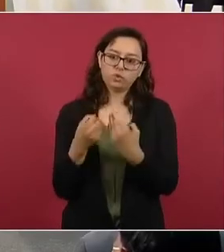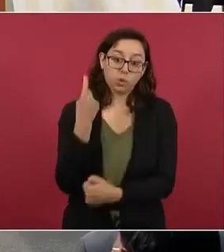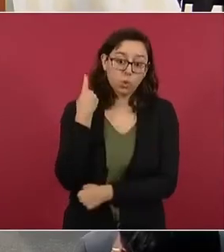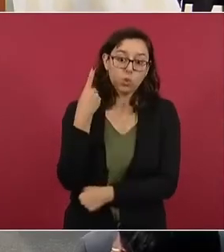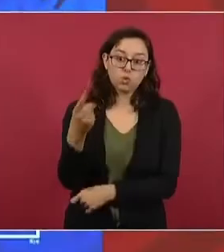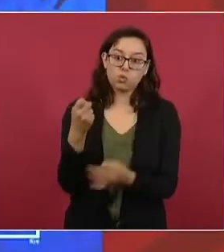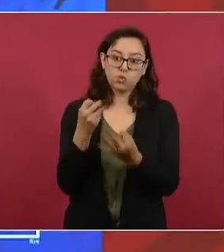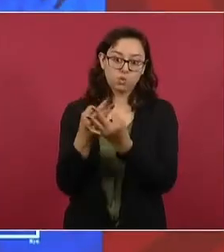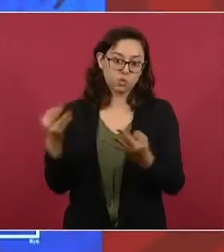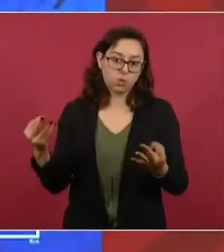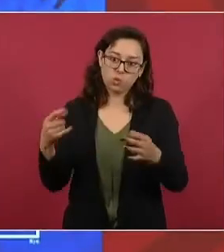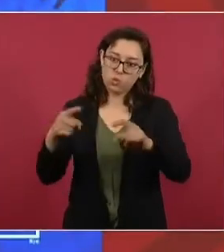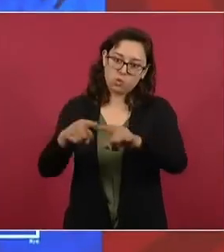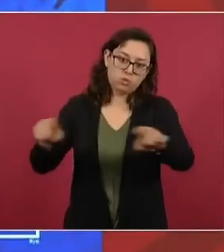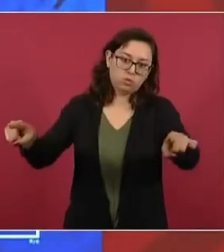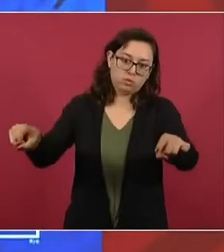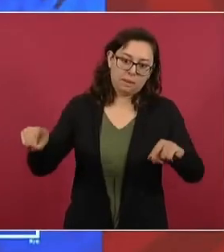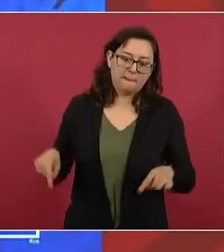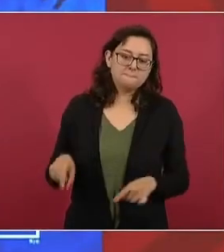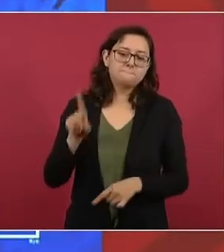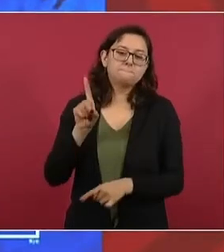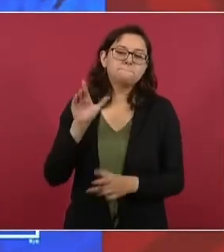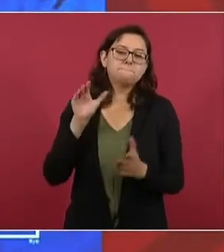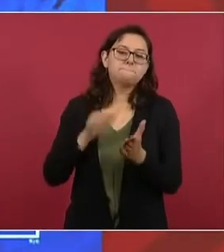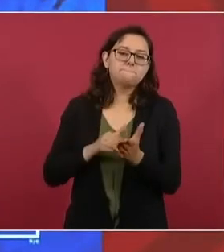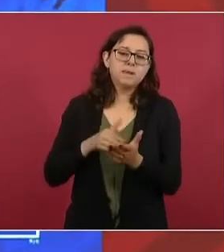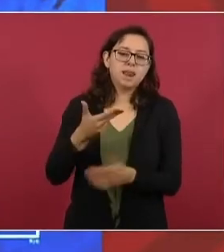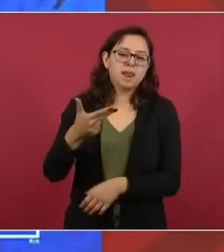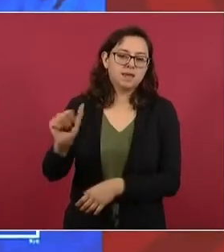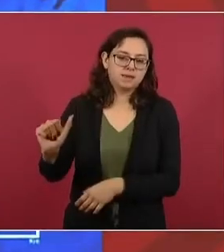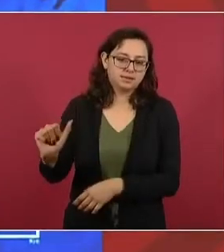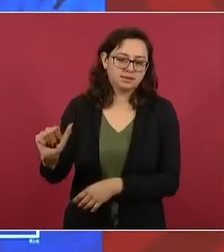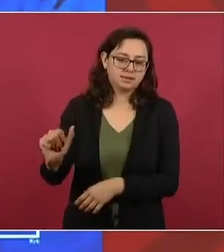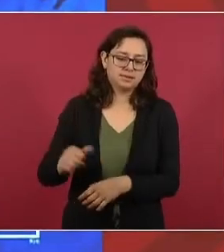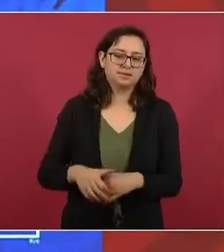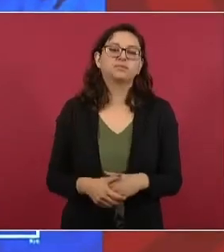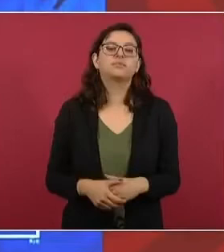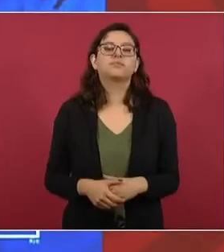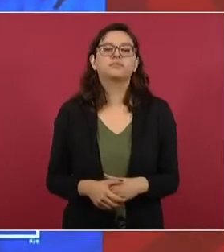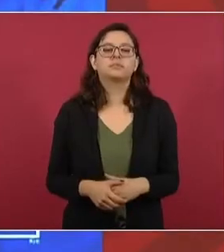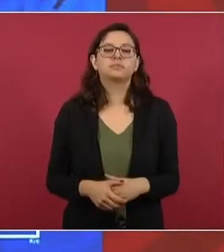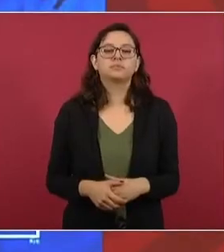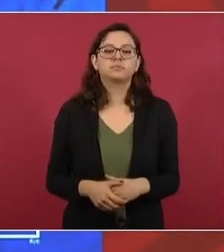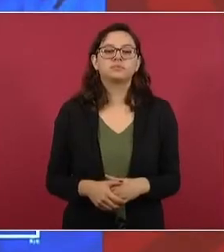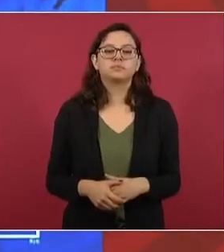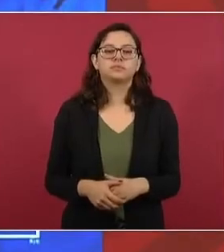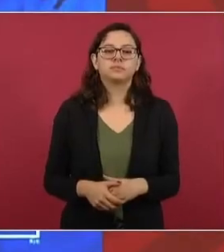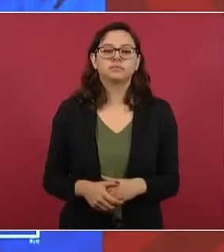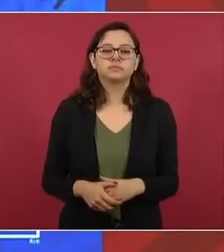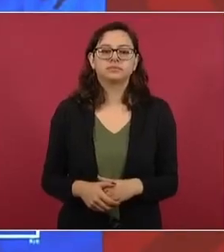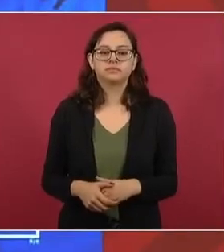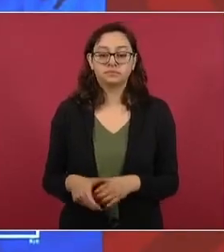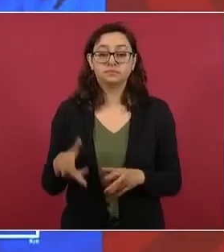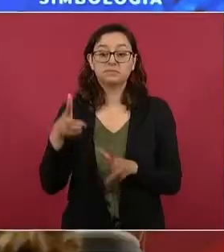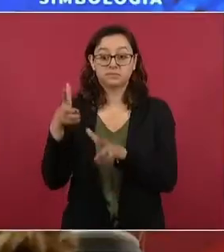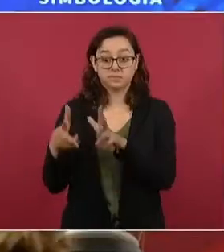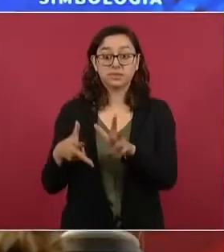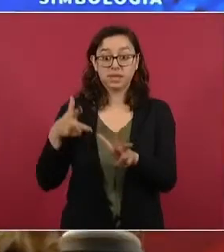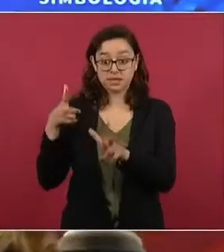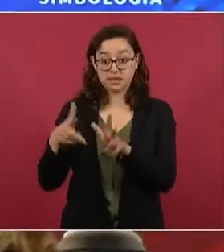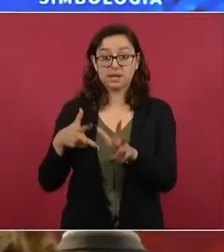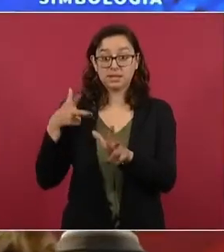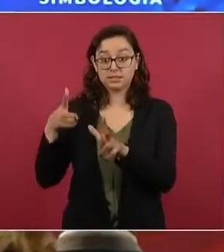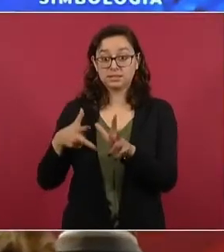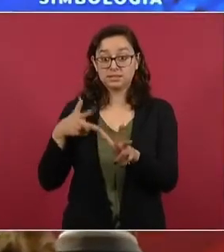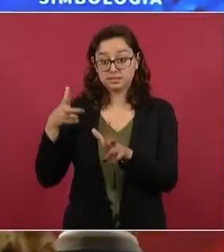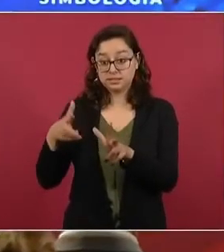Son como 1,000 hectáreas. Entonces, el tren va a pasar